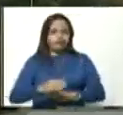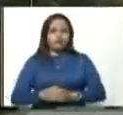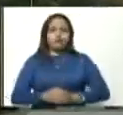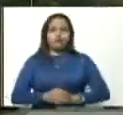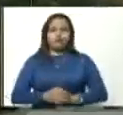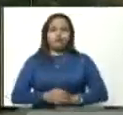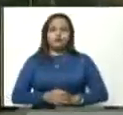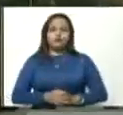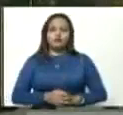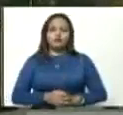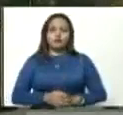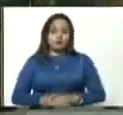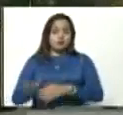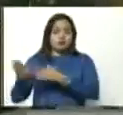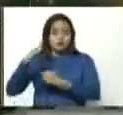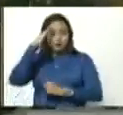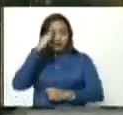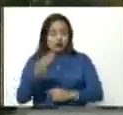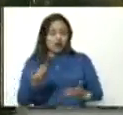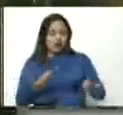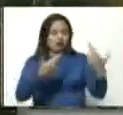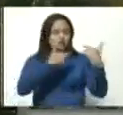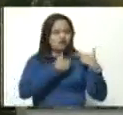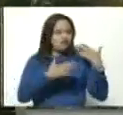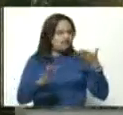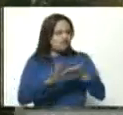Bolívar, quien es el encargado de la